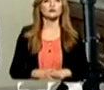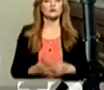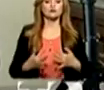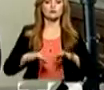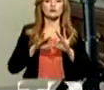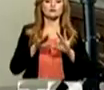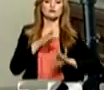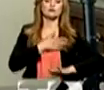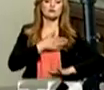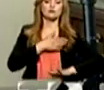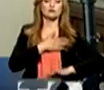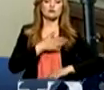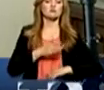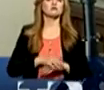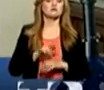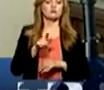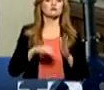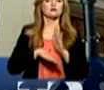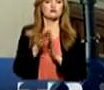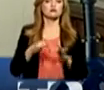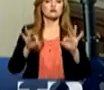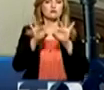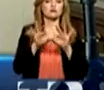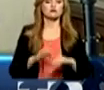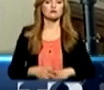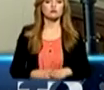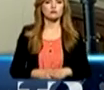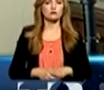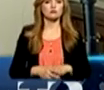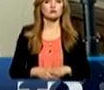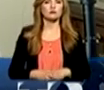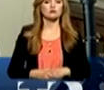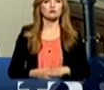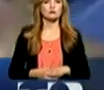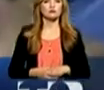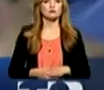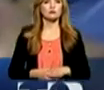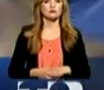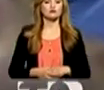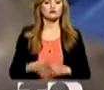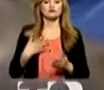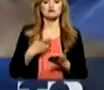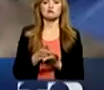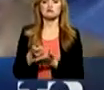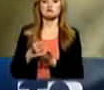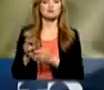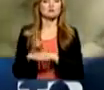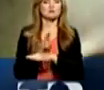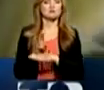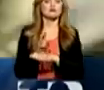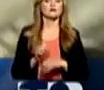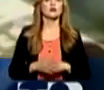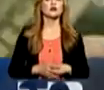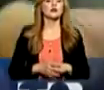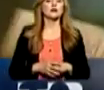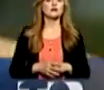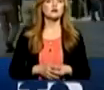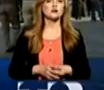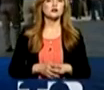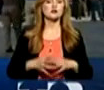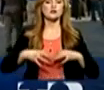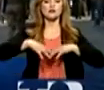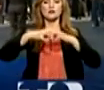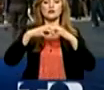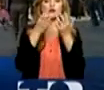lo que hay que hacer, en mi opinión, es reactivar el consumo. Así, para el fomento de las inversiones se espera que el sector privado